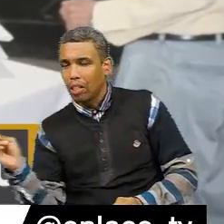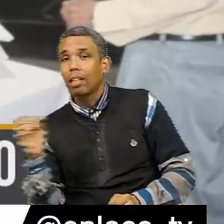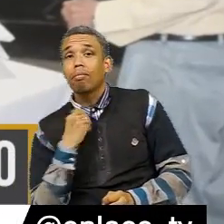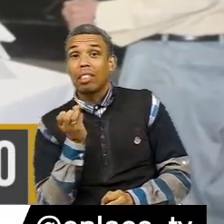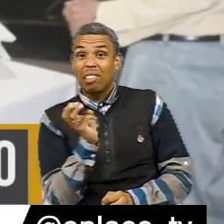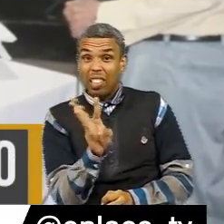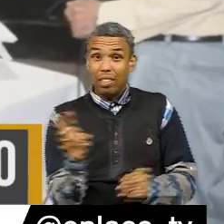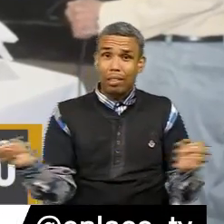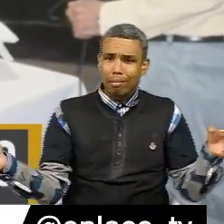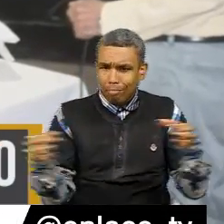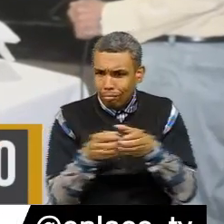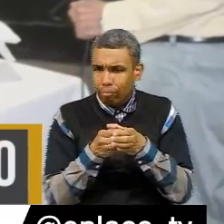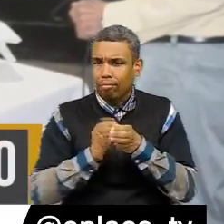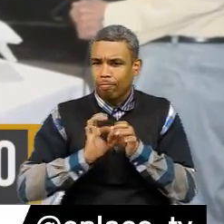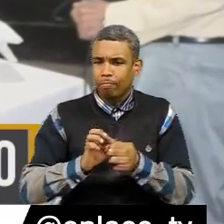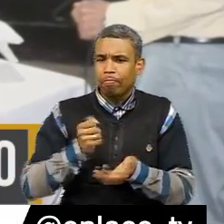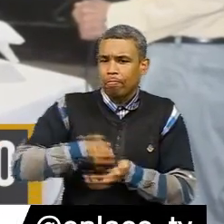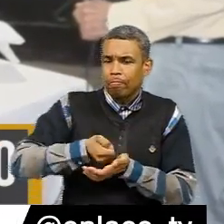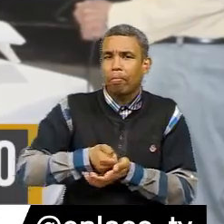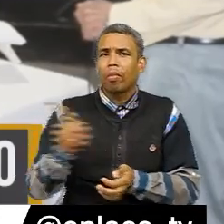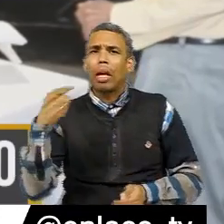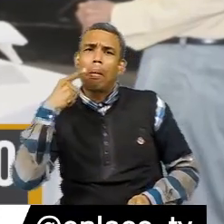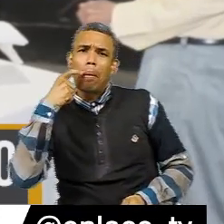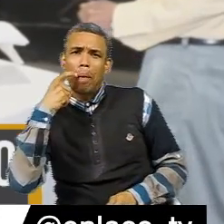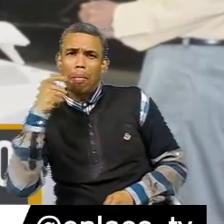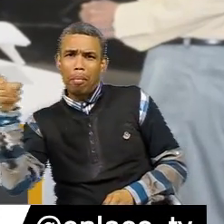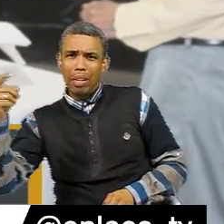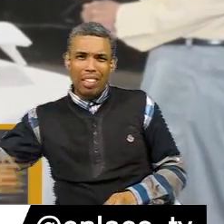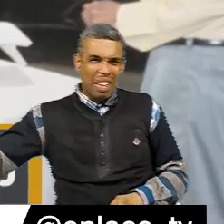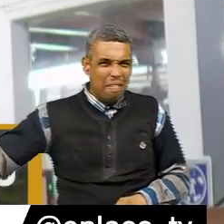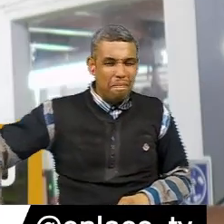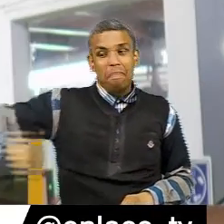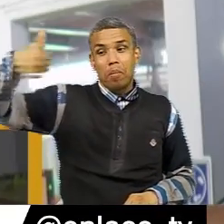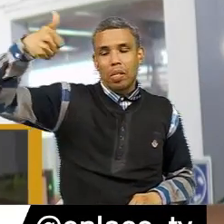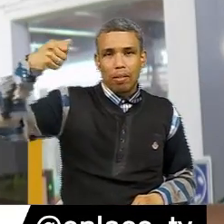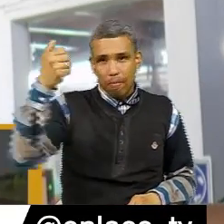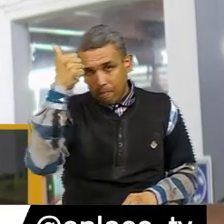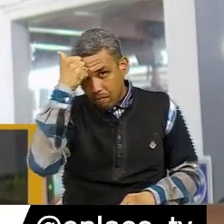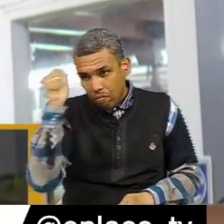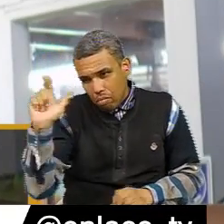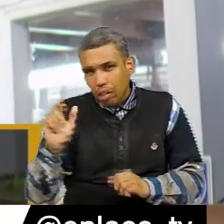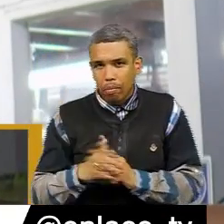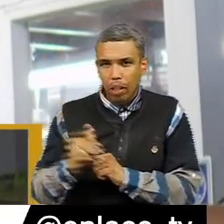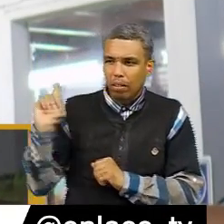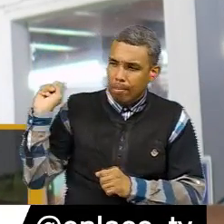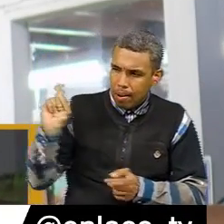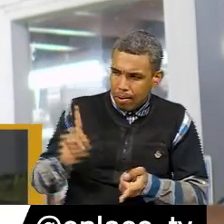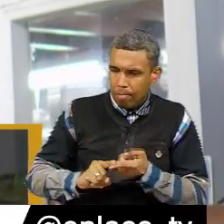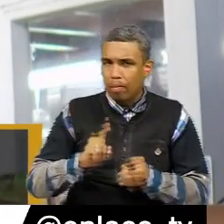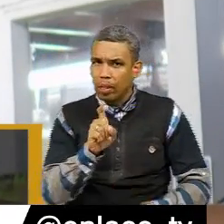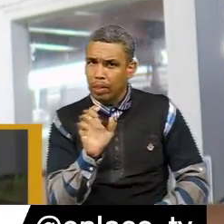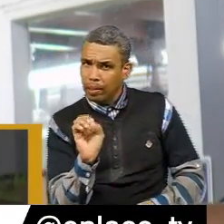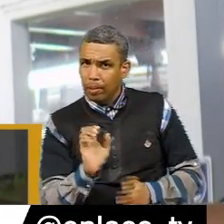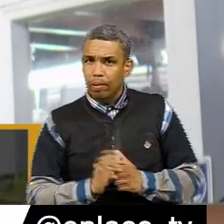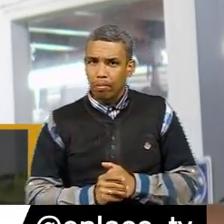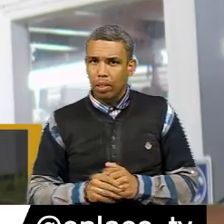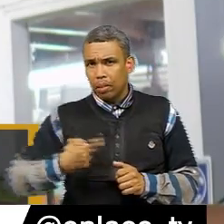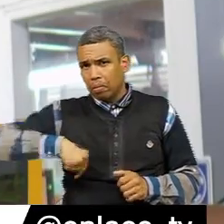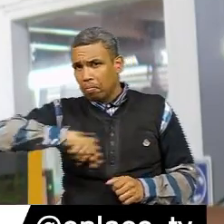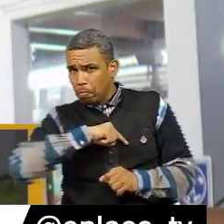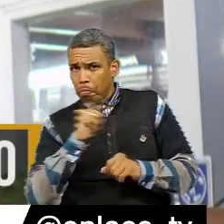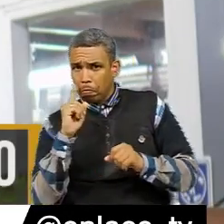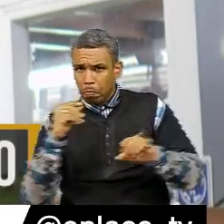ha estado al frente durante 60 años y hay un equipo de trabajo bien importante que está mirando hacia el futuro con